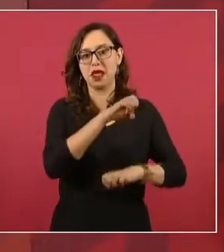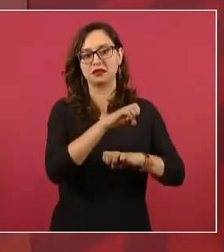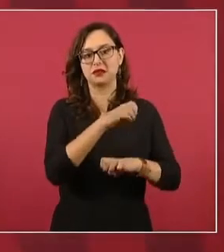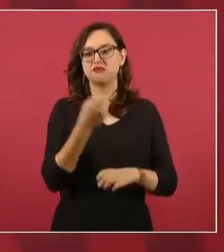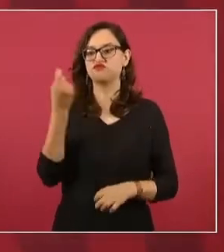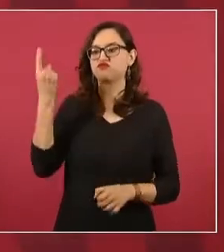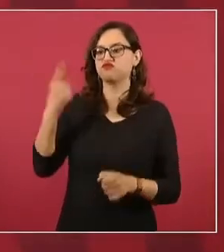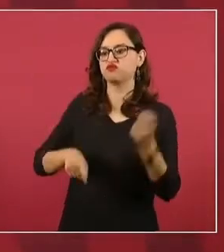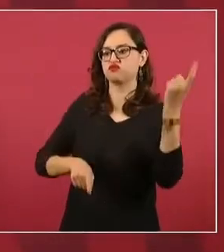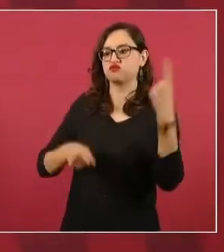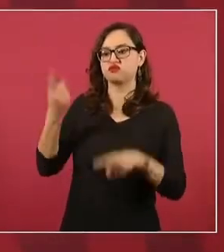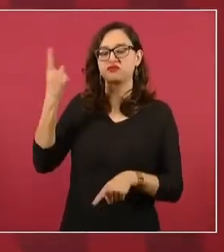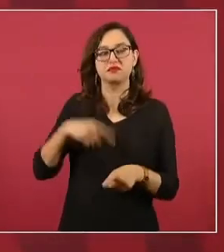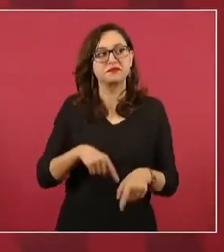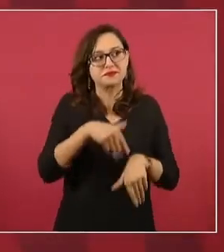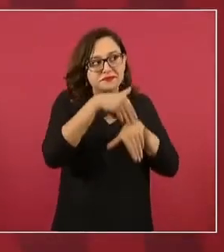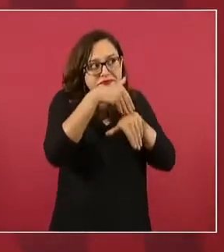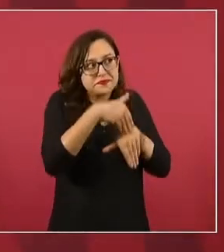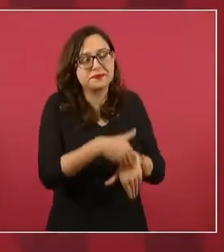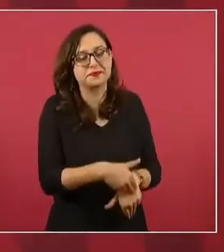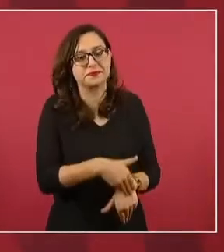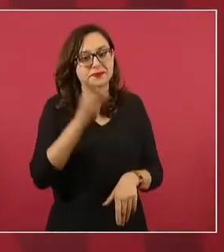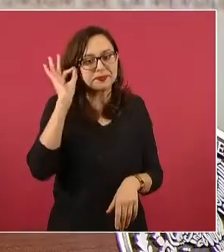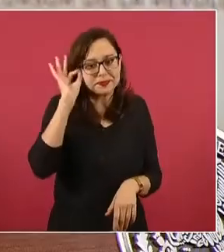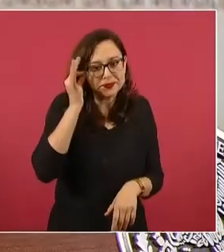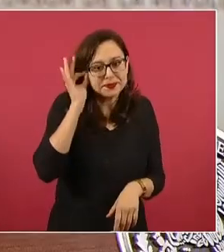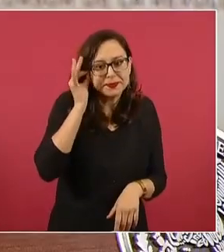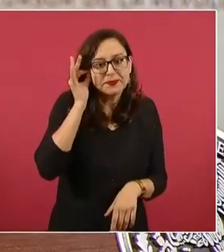no de los ciudadanos, no de los